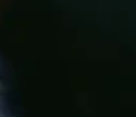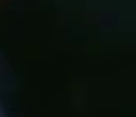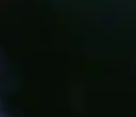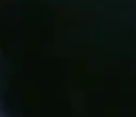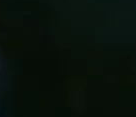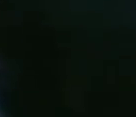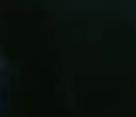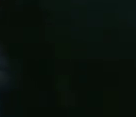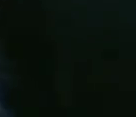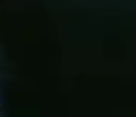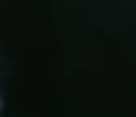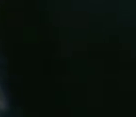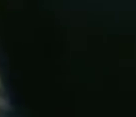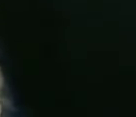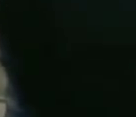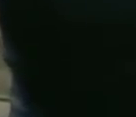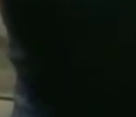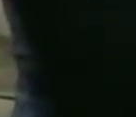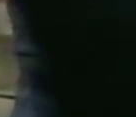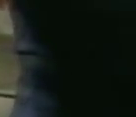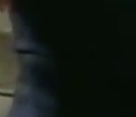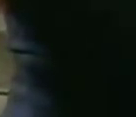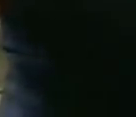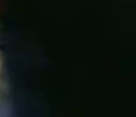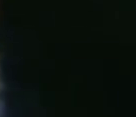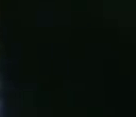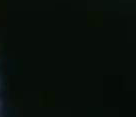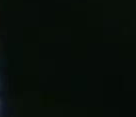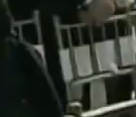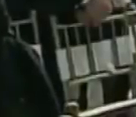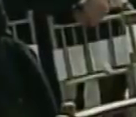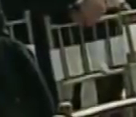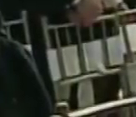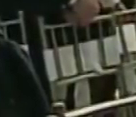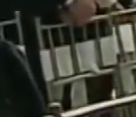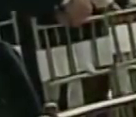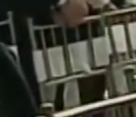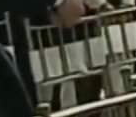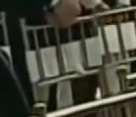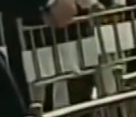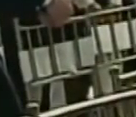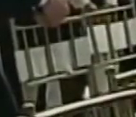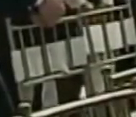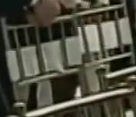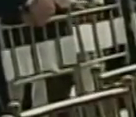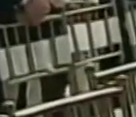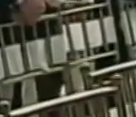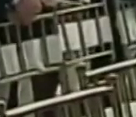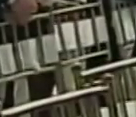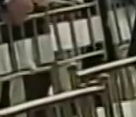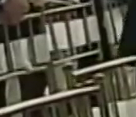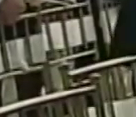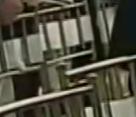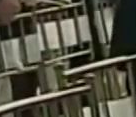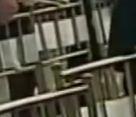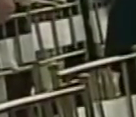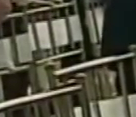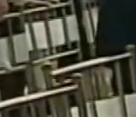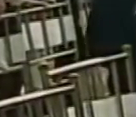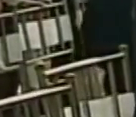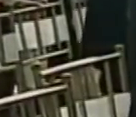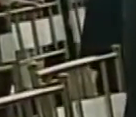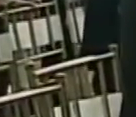la República Bolivariana de Venezuela. Del sector público y privado, más de